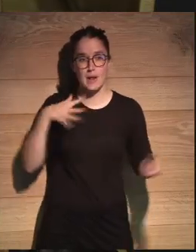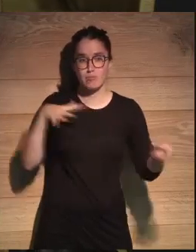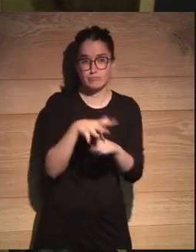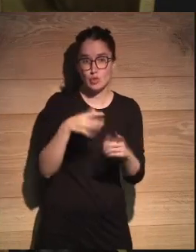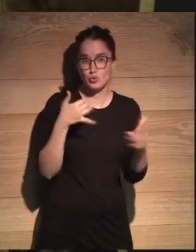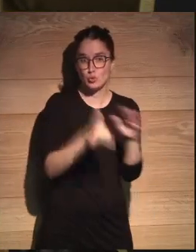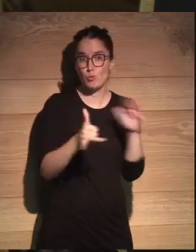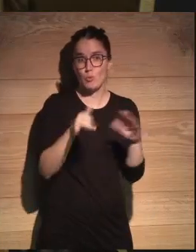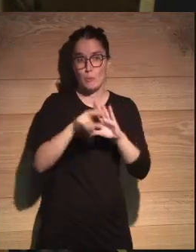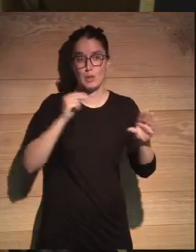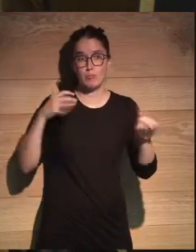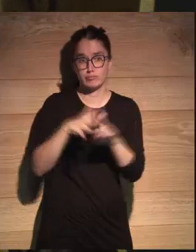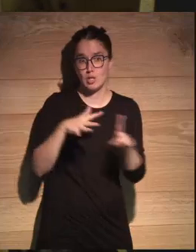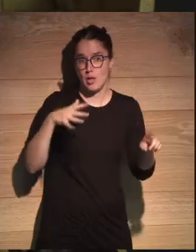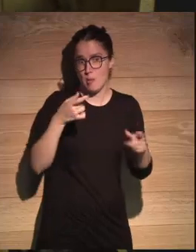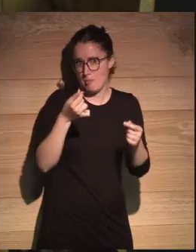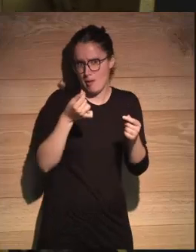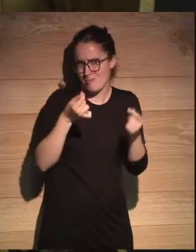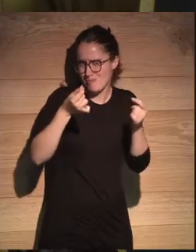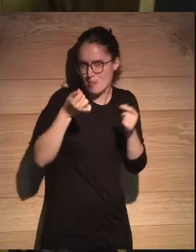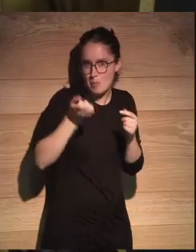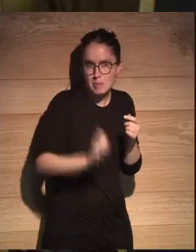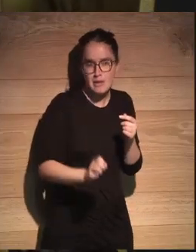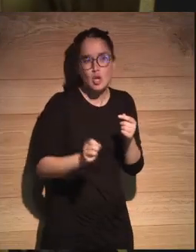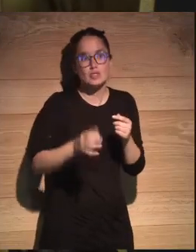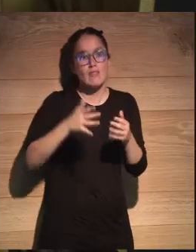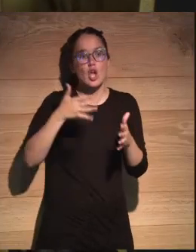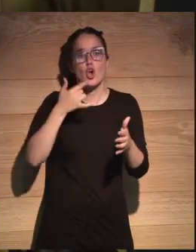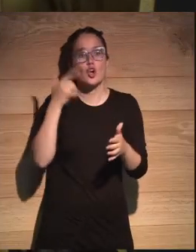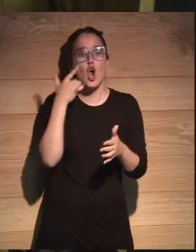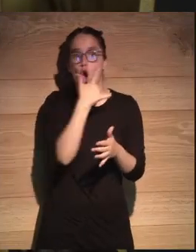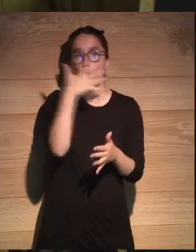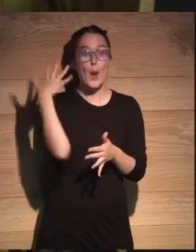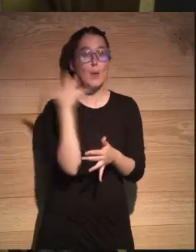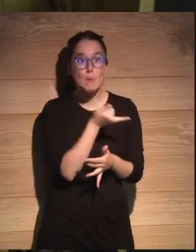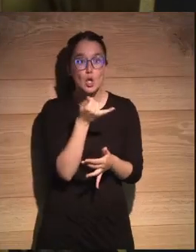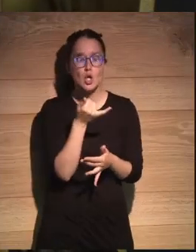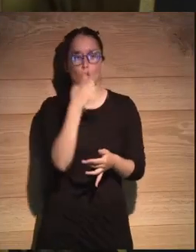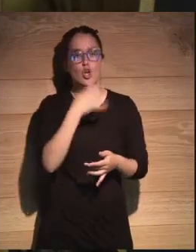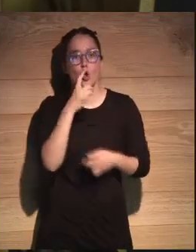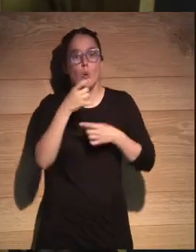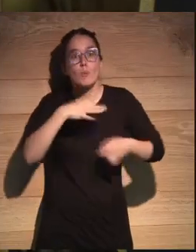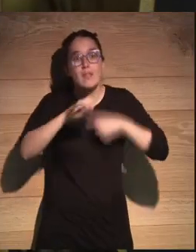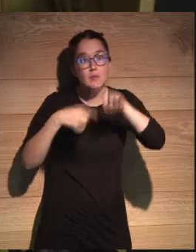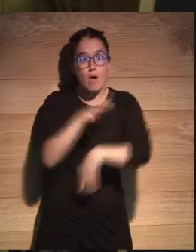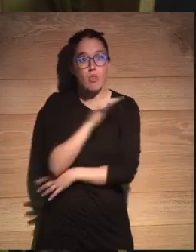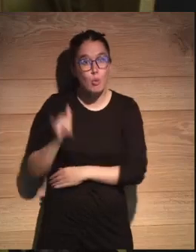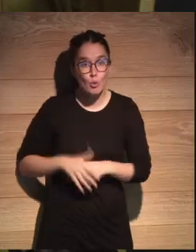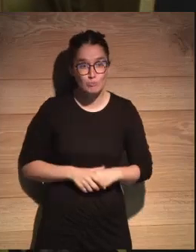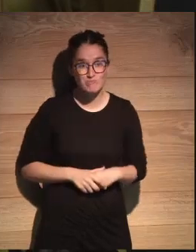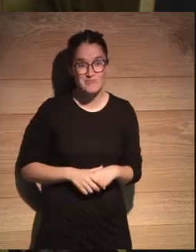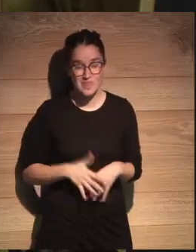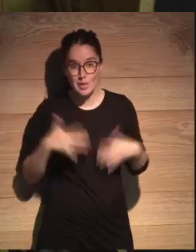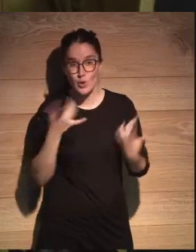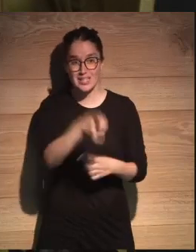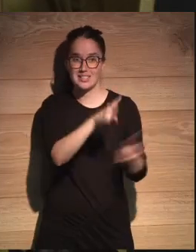en YouTube, por 4 miserias que paga YouTube, echándote limón en los ojos también cambian los ojos. Te van a poner rojos y luego quizás azules.